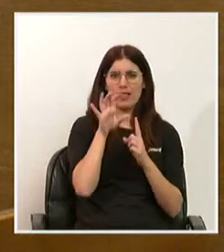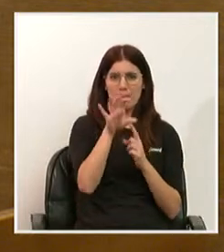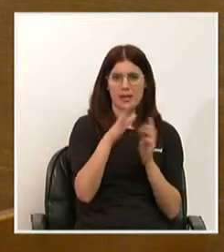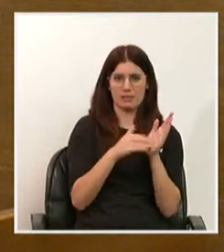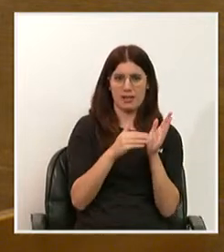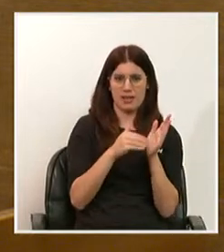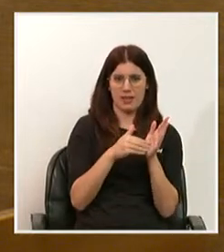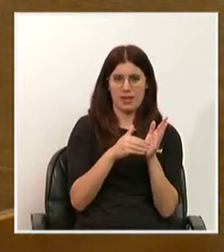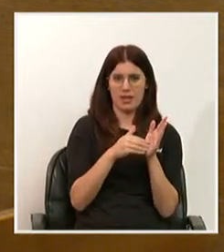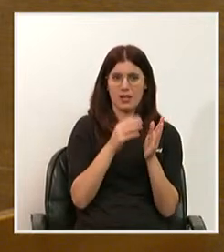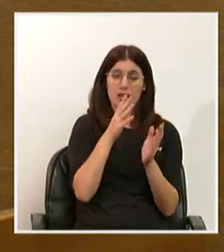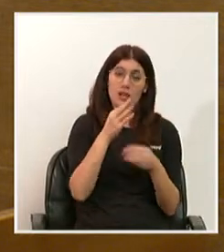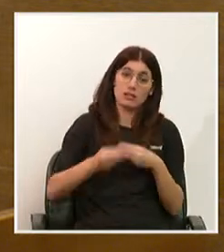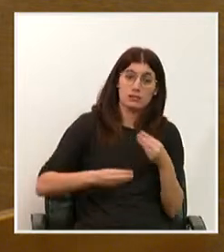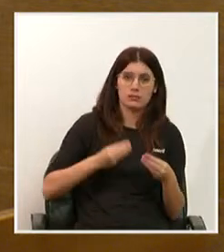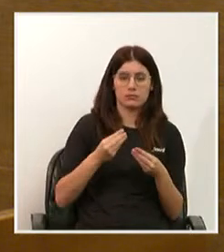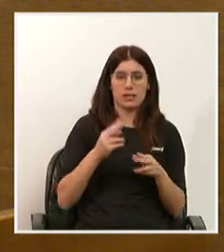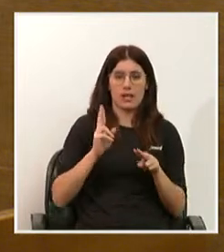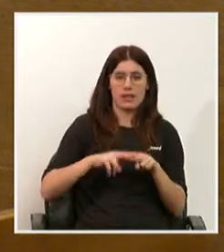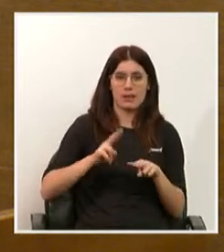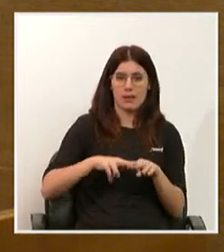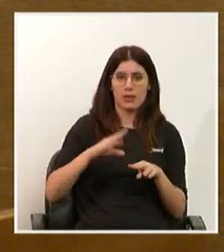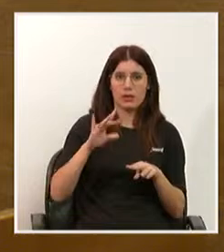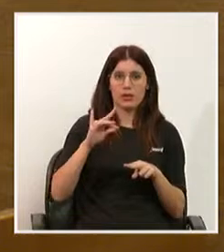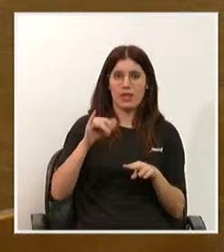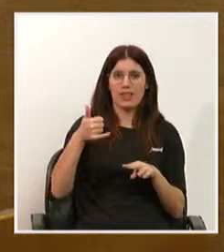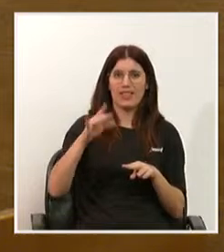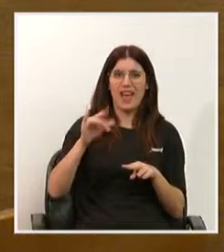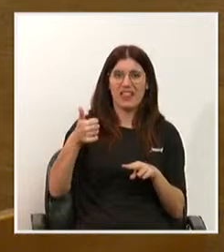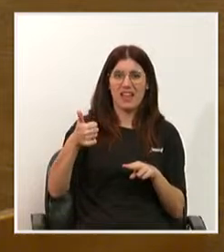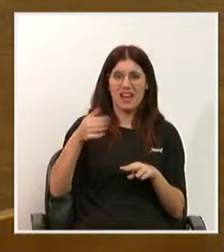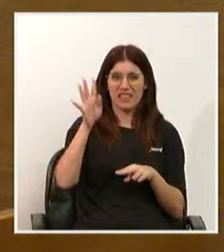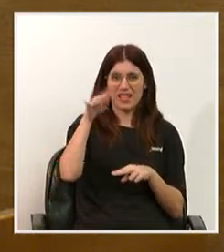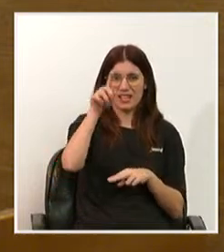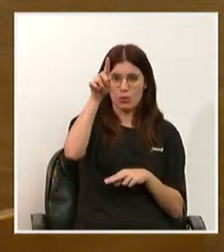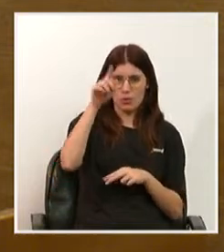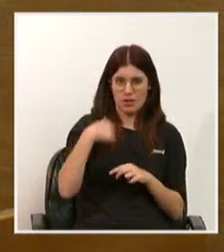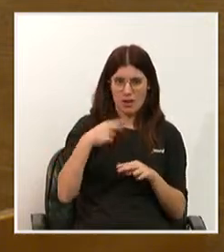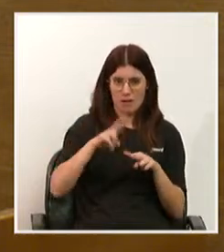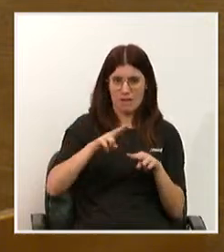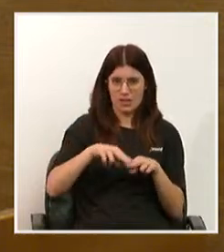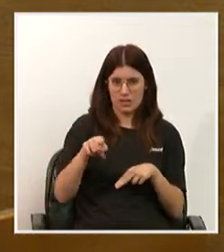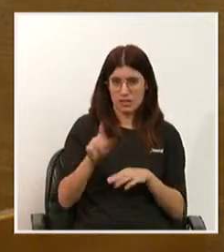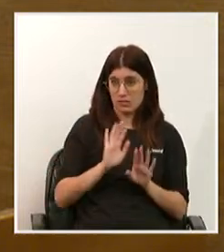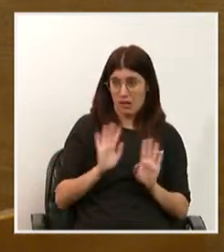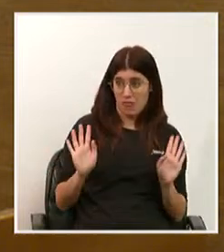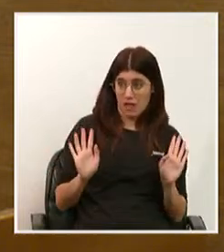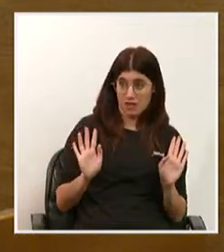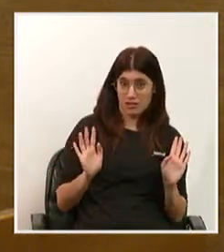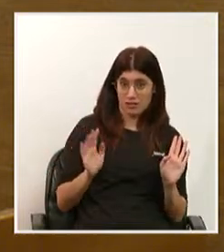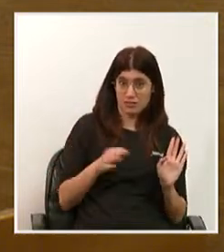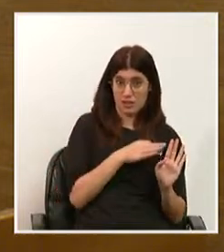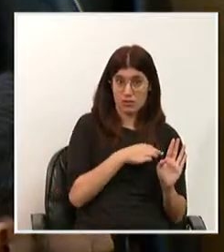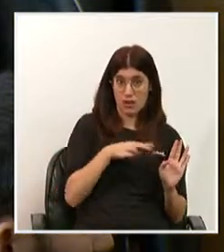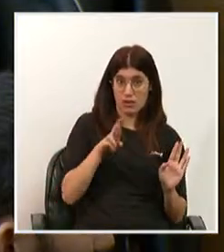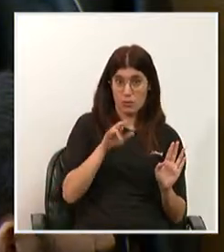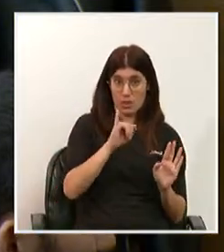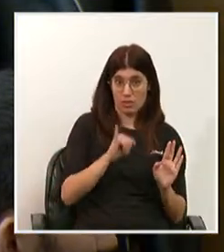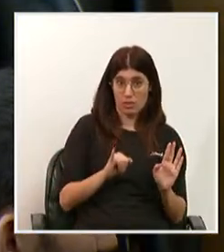en comenz la celebra de la diada de Cataluña res señora Ruiz